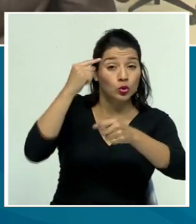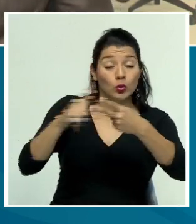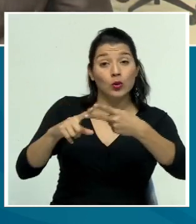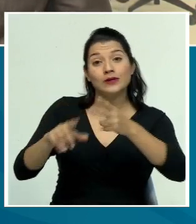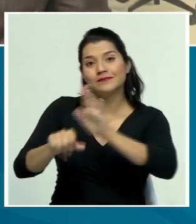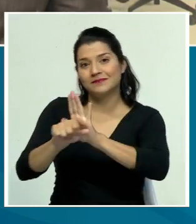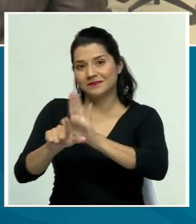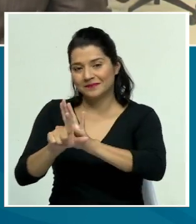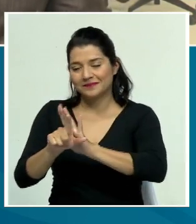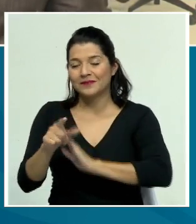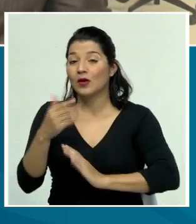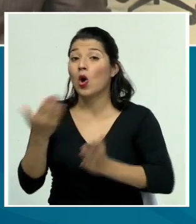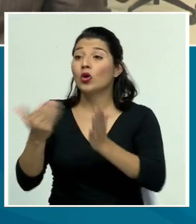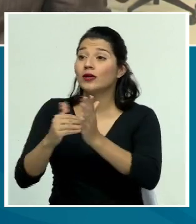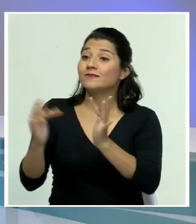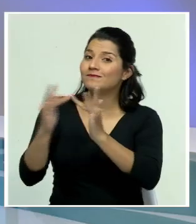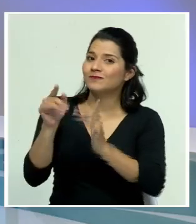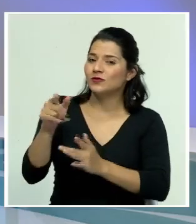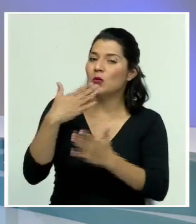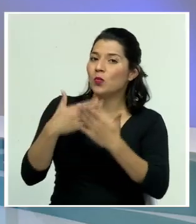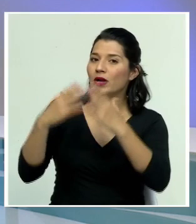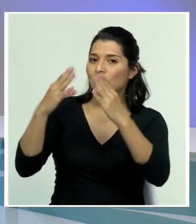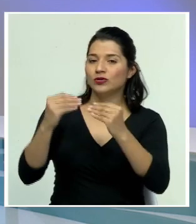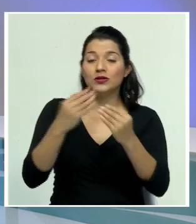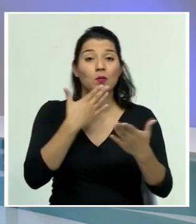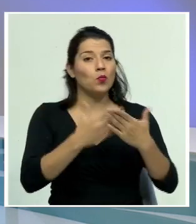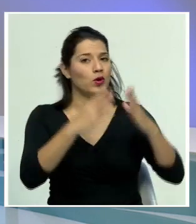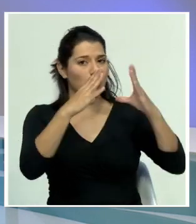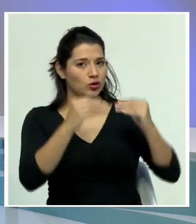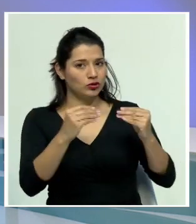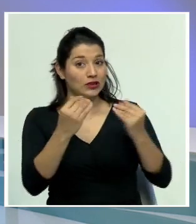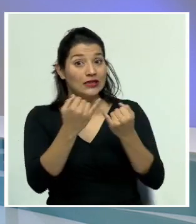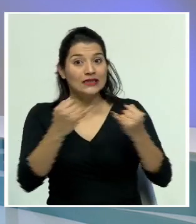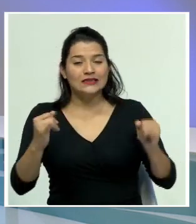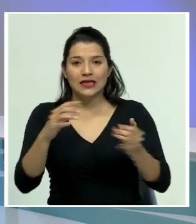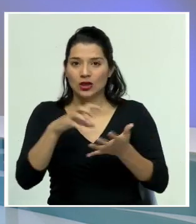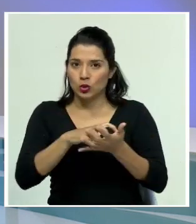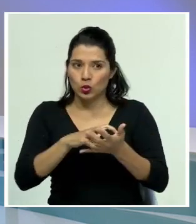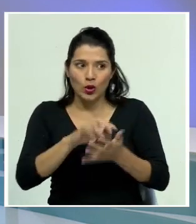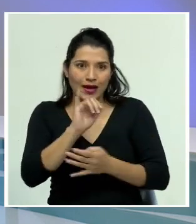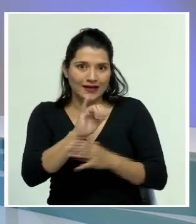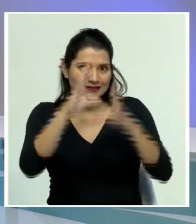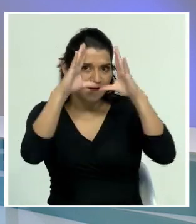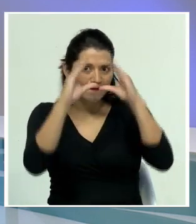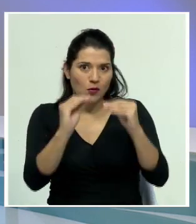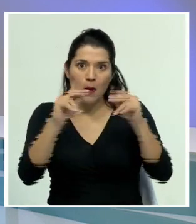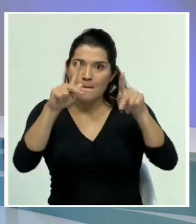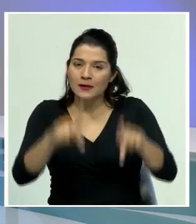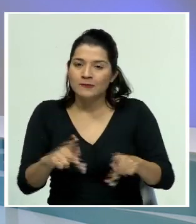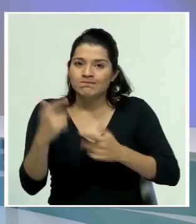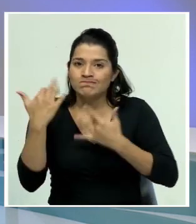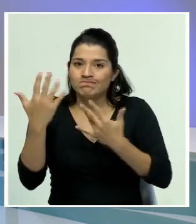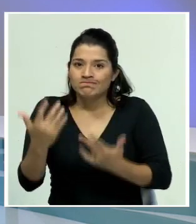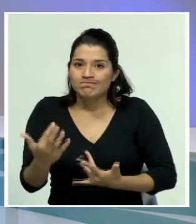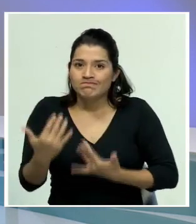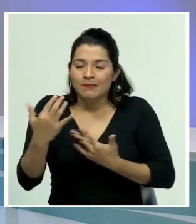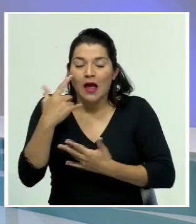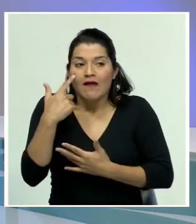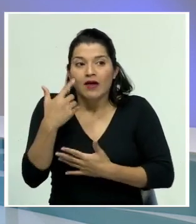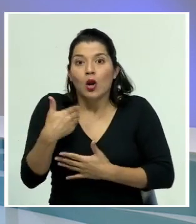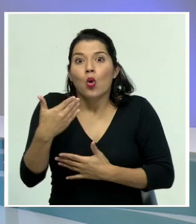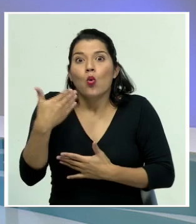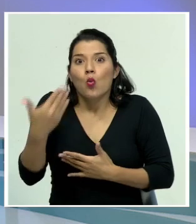noches. Gracias, Andrés. Muy buenas noches. Sin duda alguna, una información que mucha gente está esperando para ver en qué momento llega